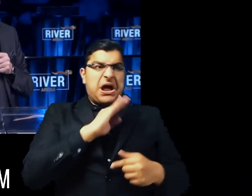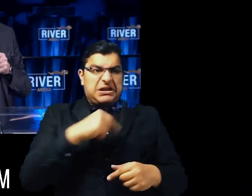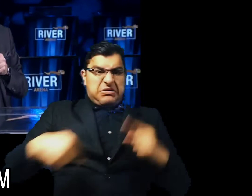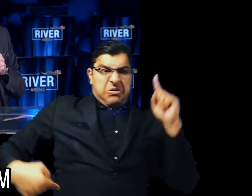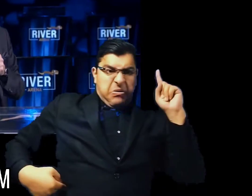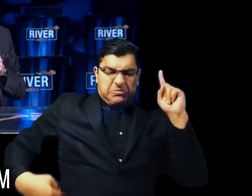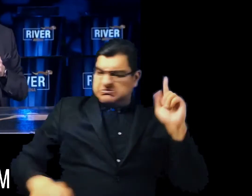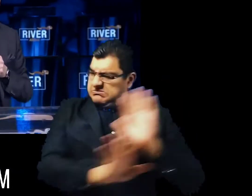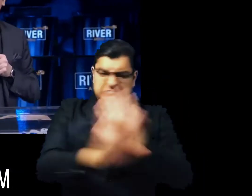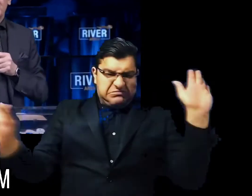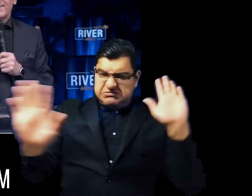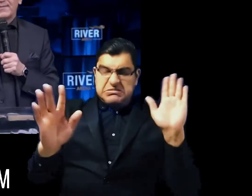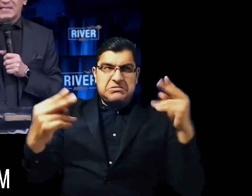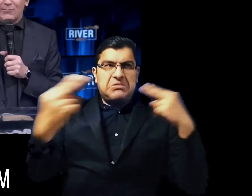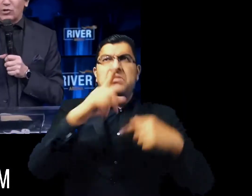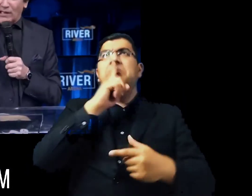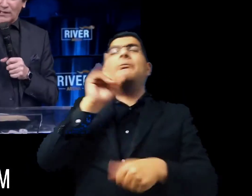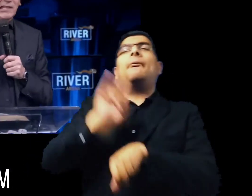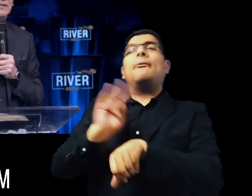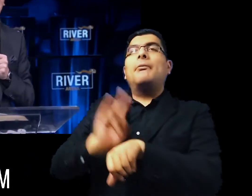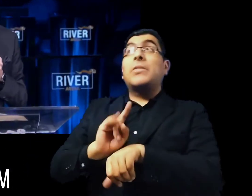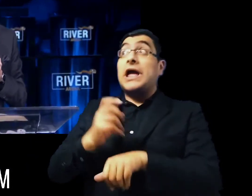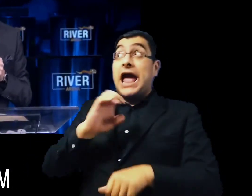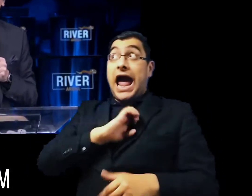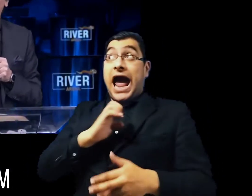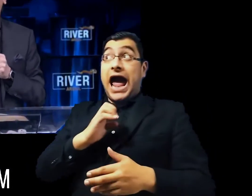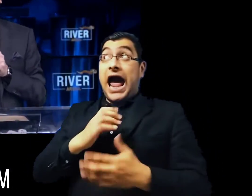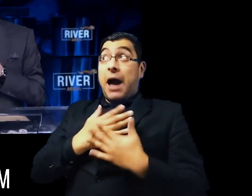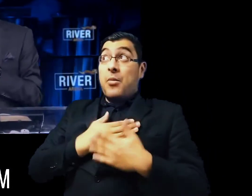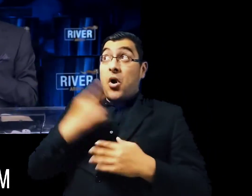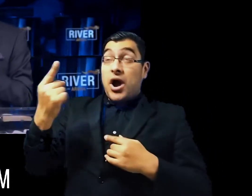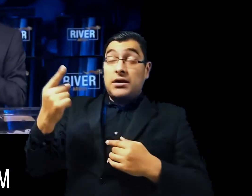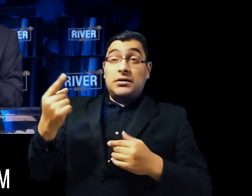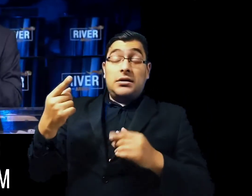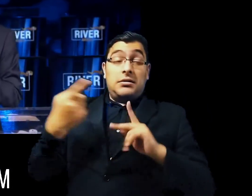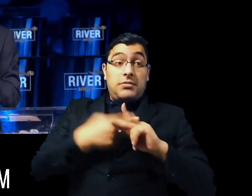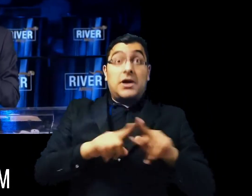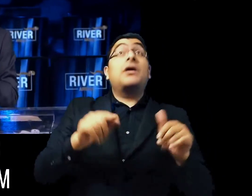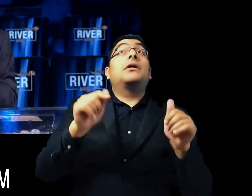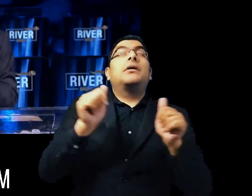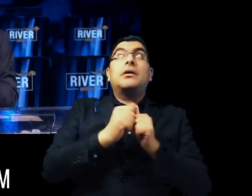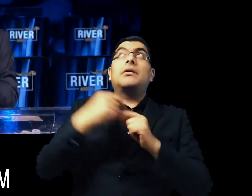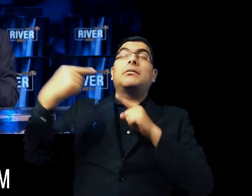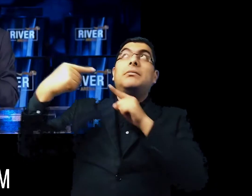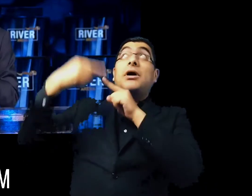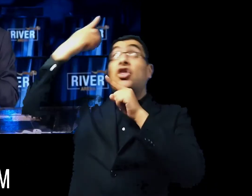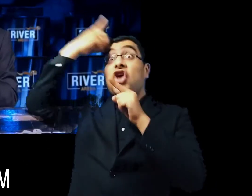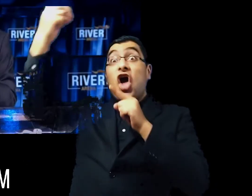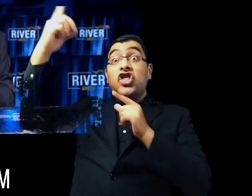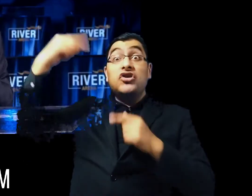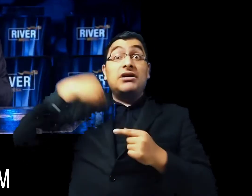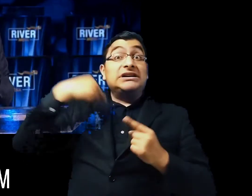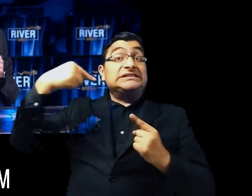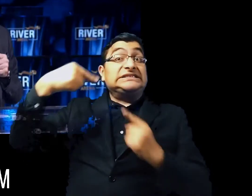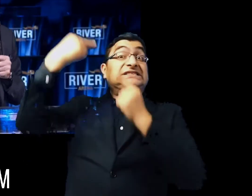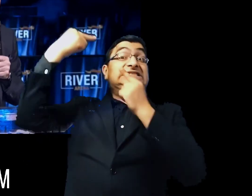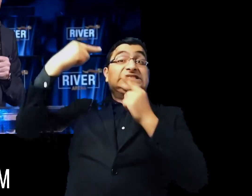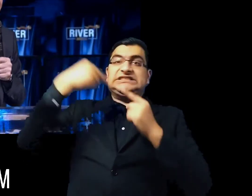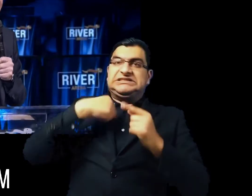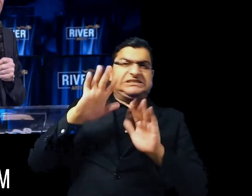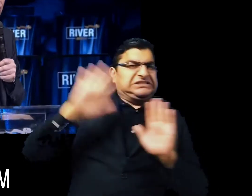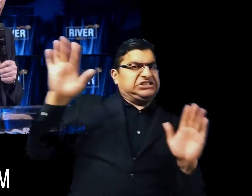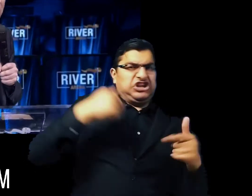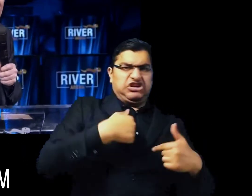conmigo. Esa mortal estrategia también afectó mi relación con Dios. Porque yo decidí ser